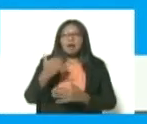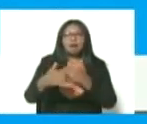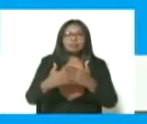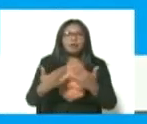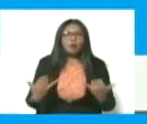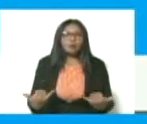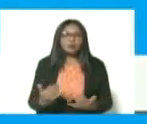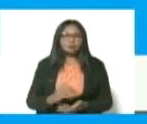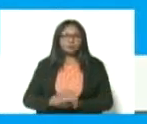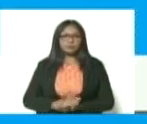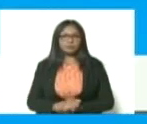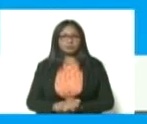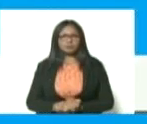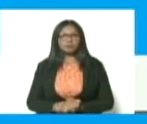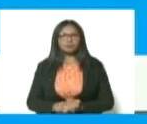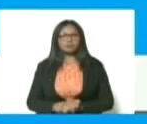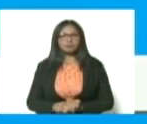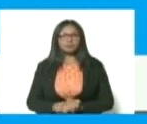sea.